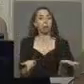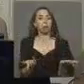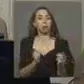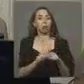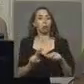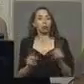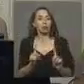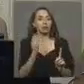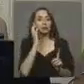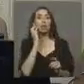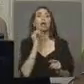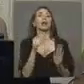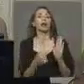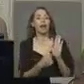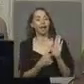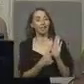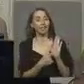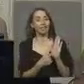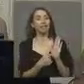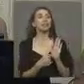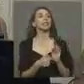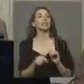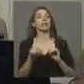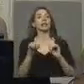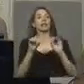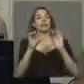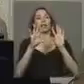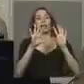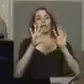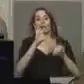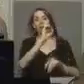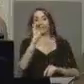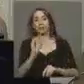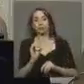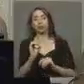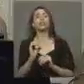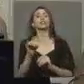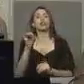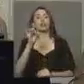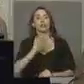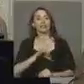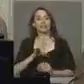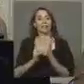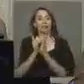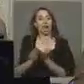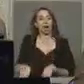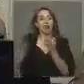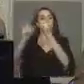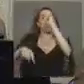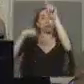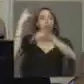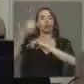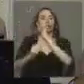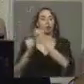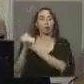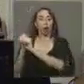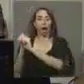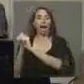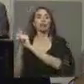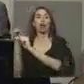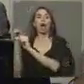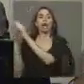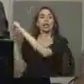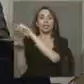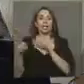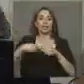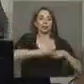desigualdad. Y en este caso específico, de lo que se está hablando es que la décima parte del crecimiento esperado para el próximo